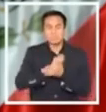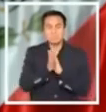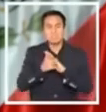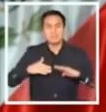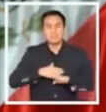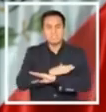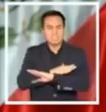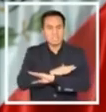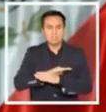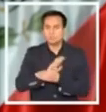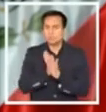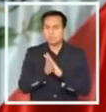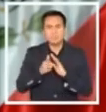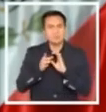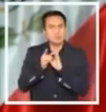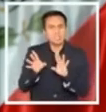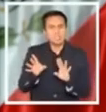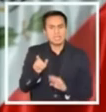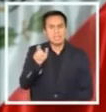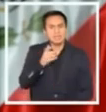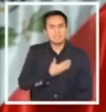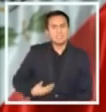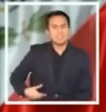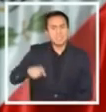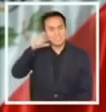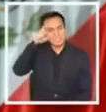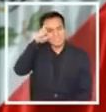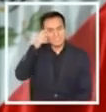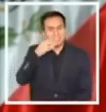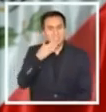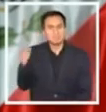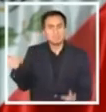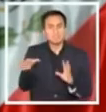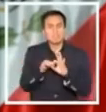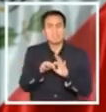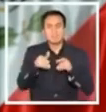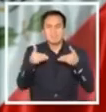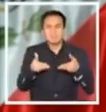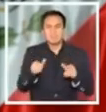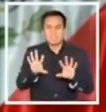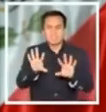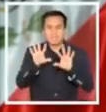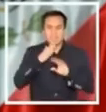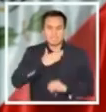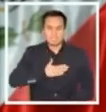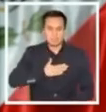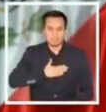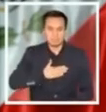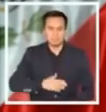transversal y democrática que fue el presidente Allende, pero tiene un sentido también de presente que quiero destacar.